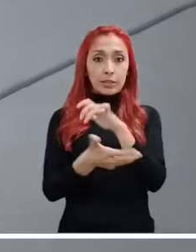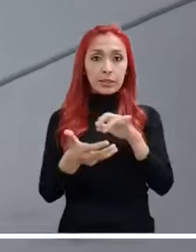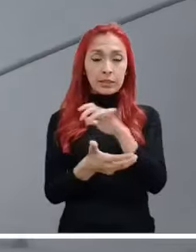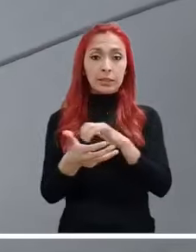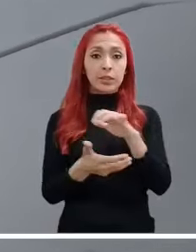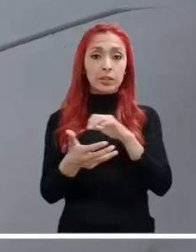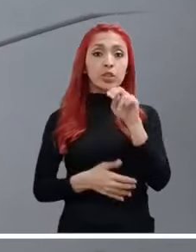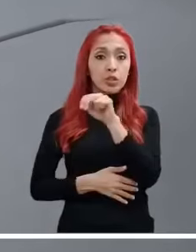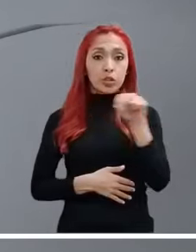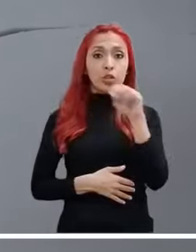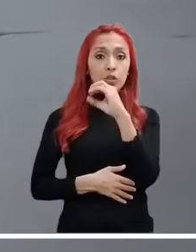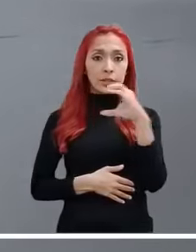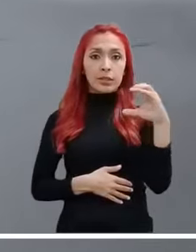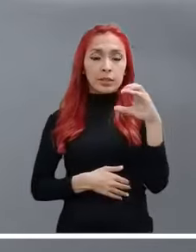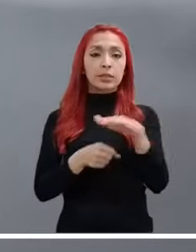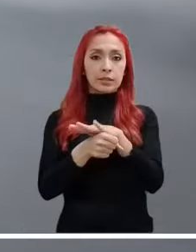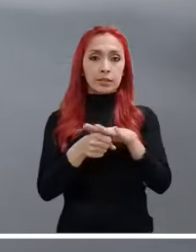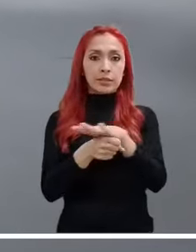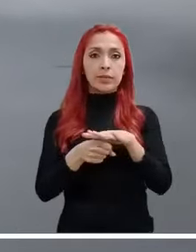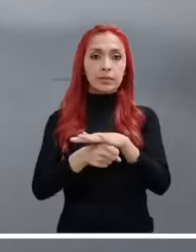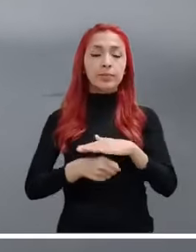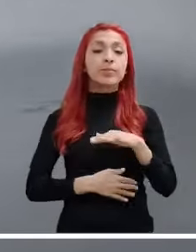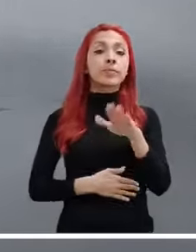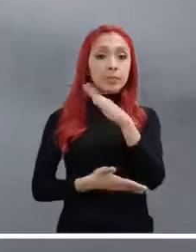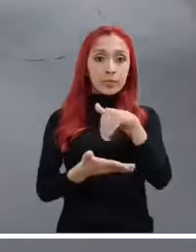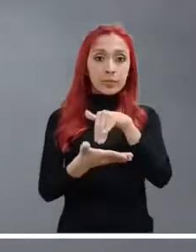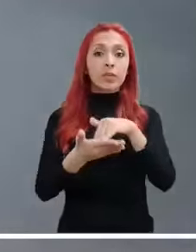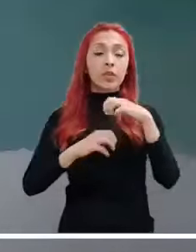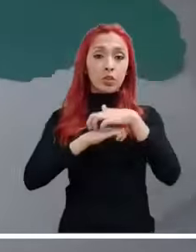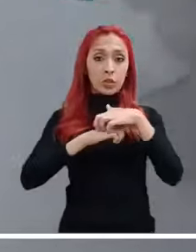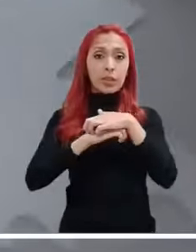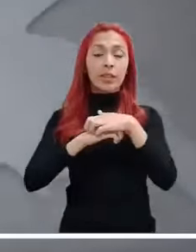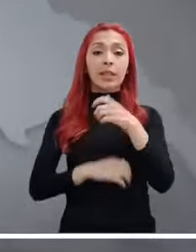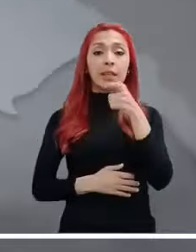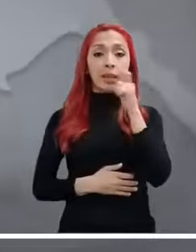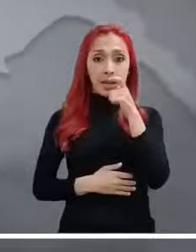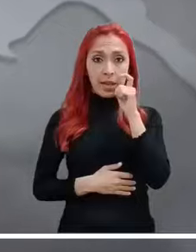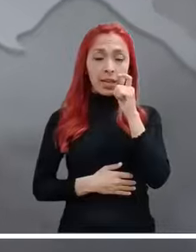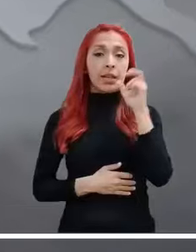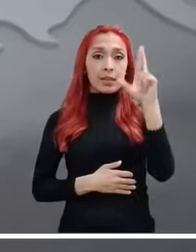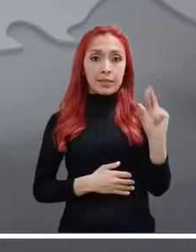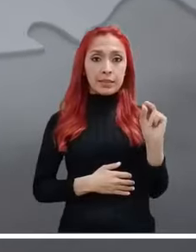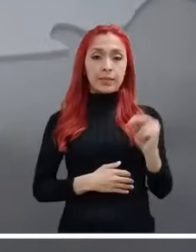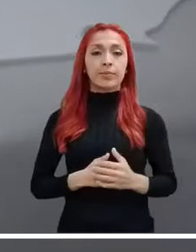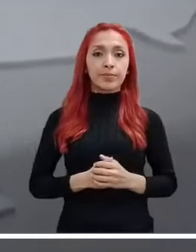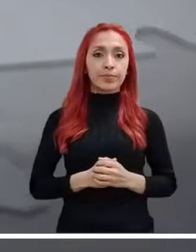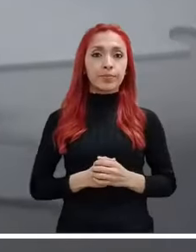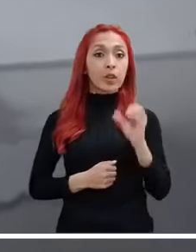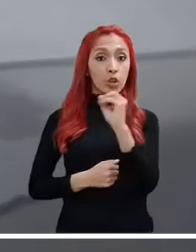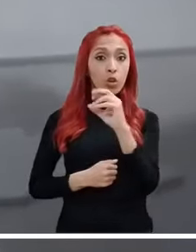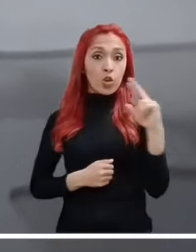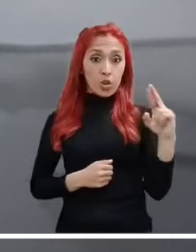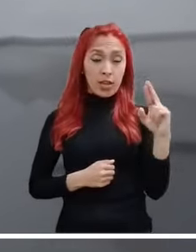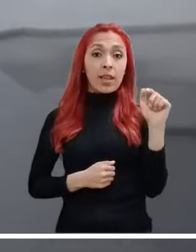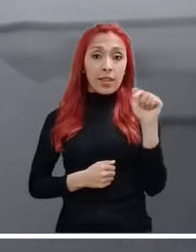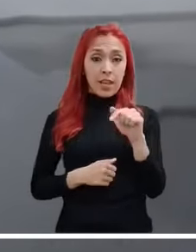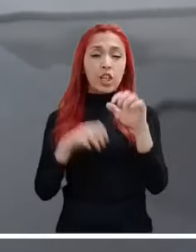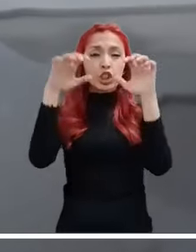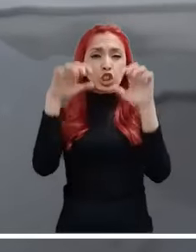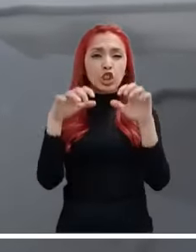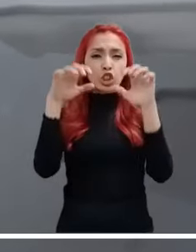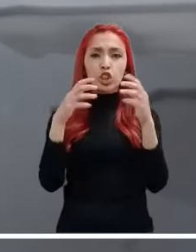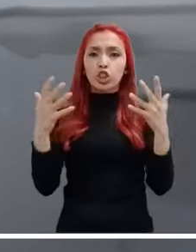Antioquia, Santander, norte y occidente de Cundinamarca, centro de Tolima, Caldas y Risaralda. El oriente aportará